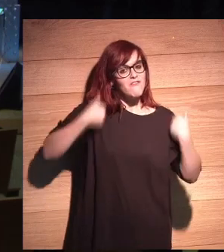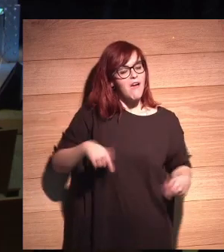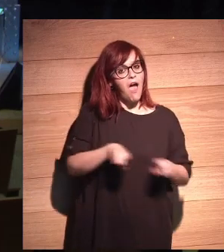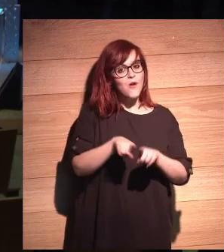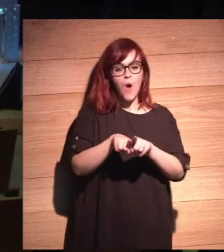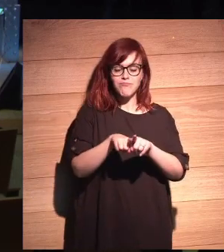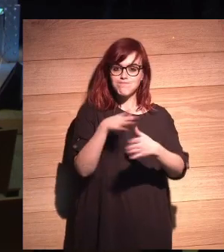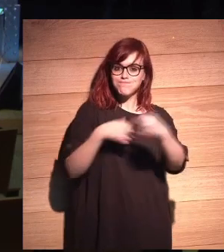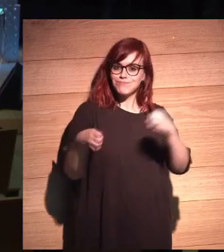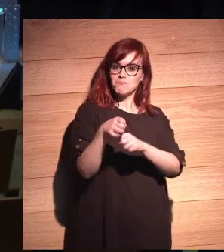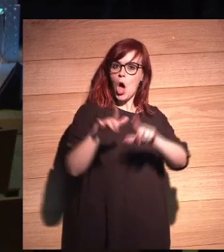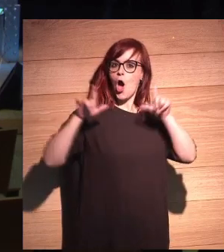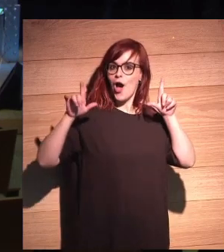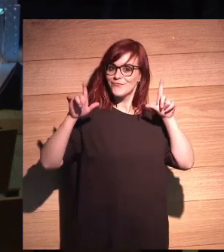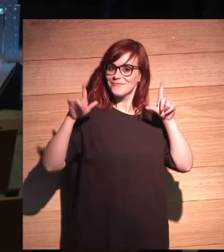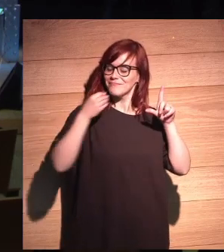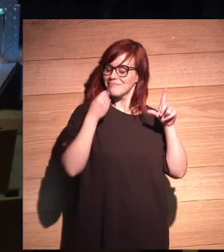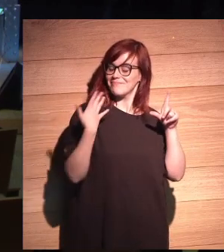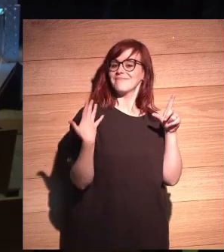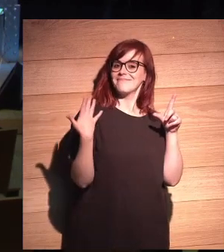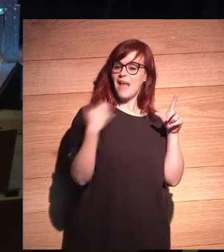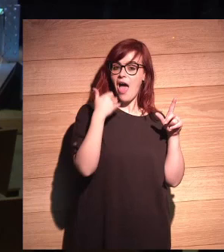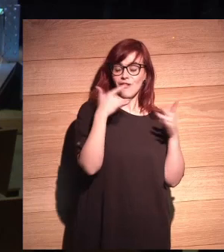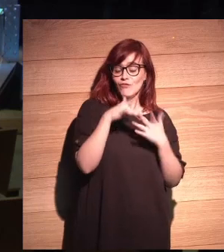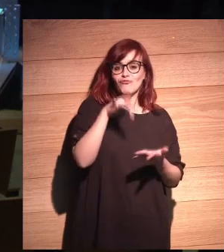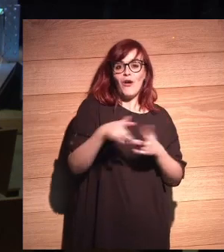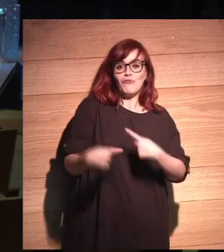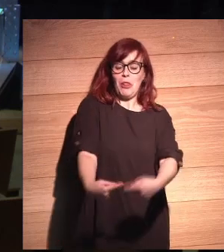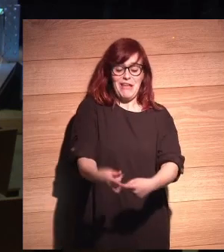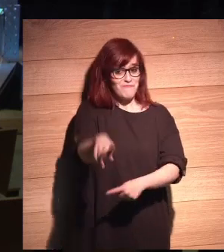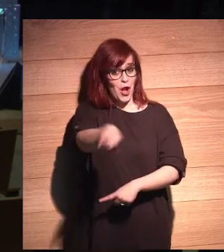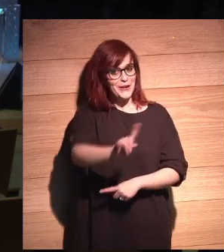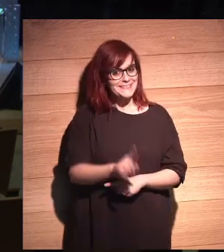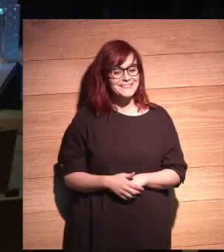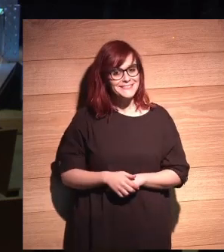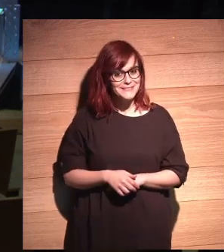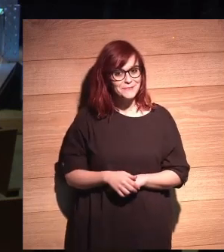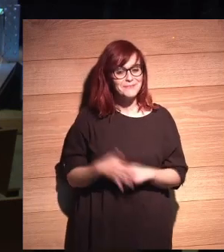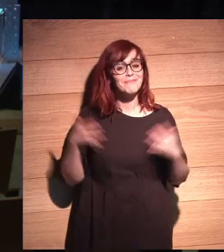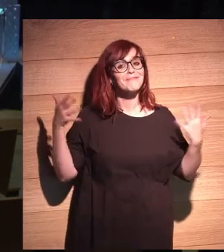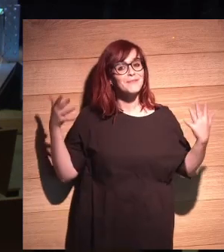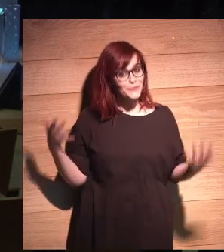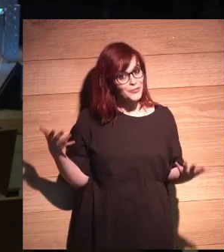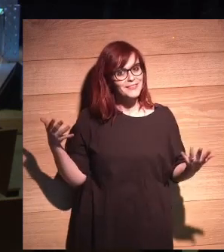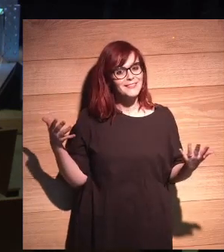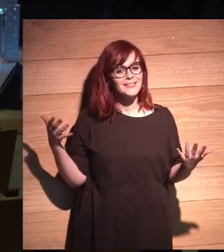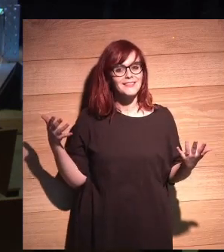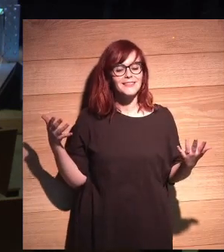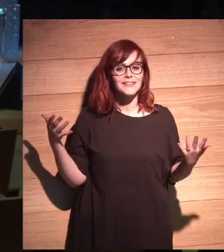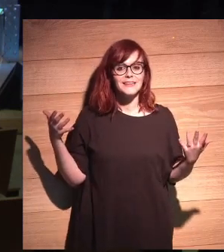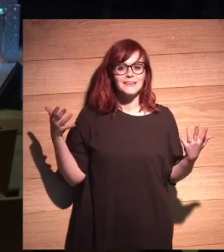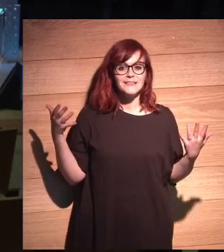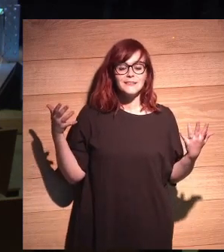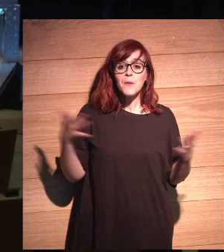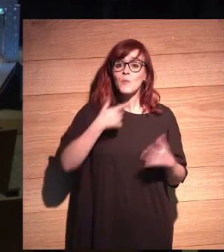verse en una portada así, ¿no? Es algo que no pasa todos los días. Entonces,